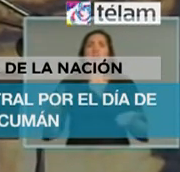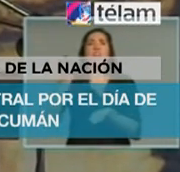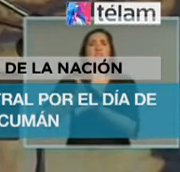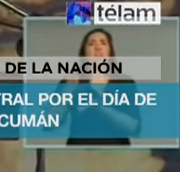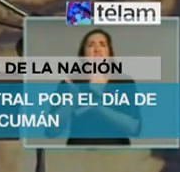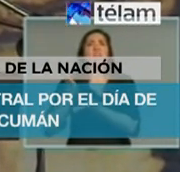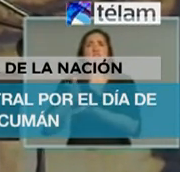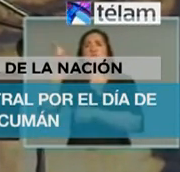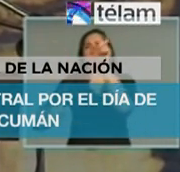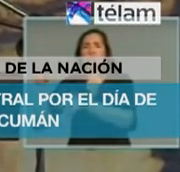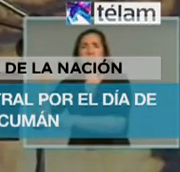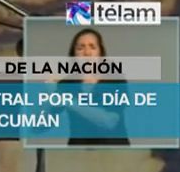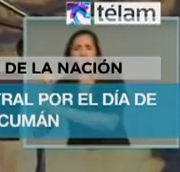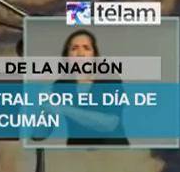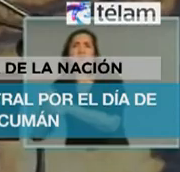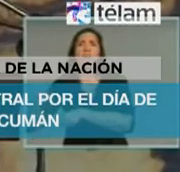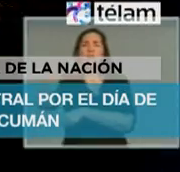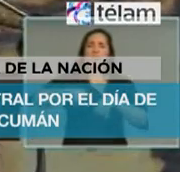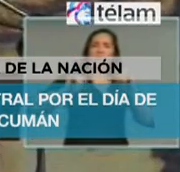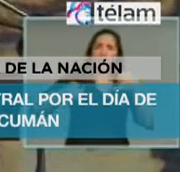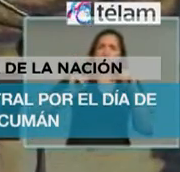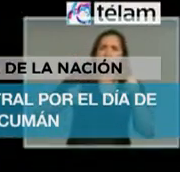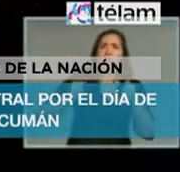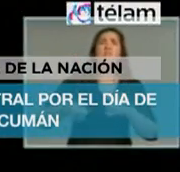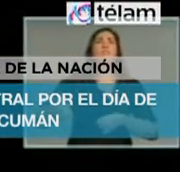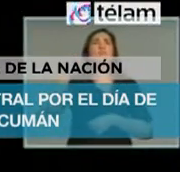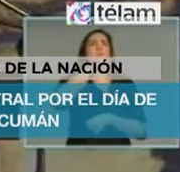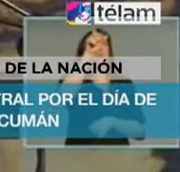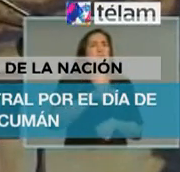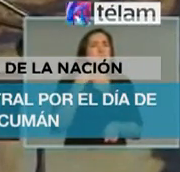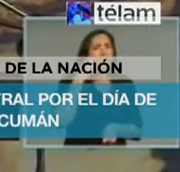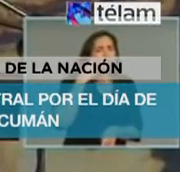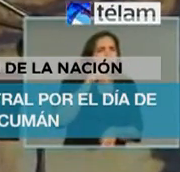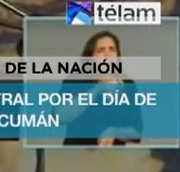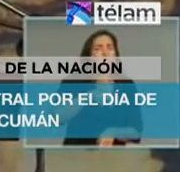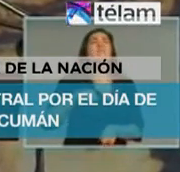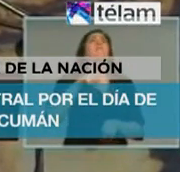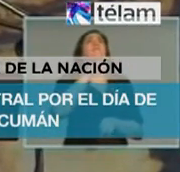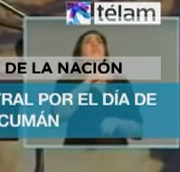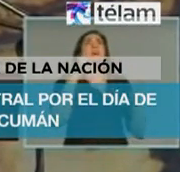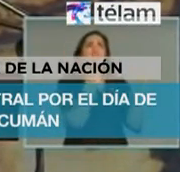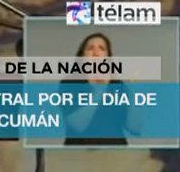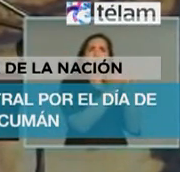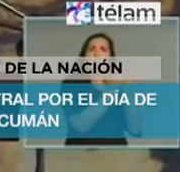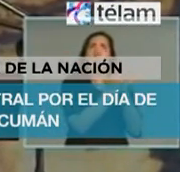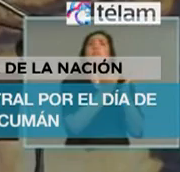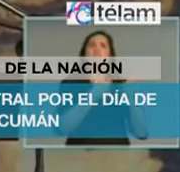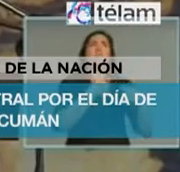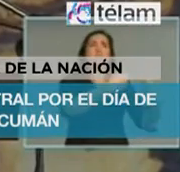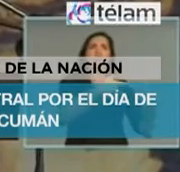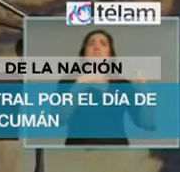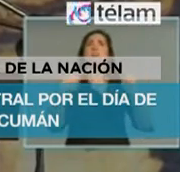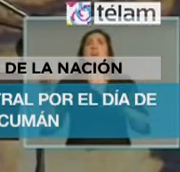los trabajadores, a los jóvenes, a los ancianos, a los estudiantes, ¿por qué